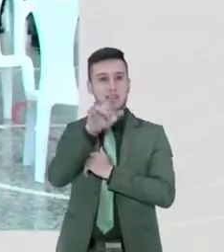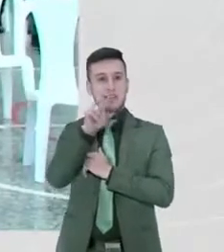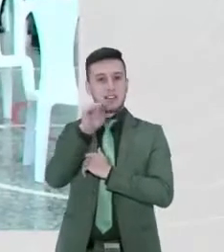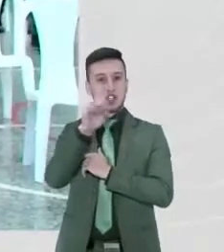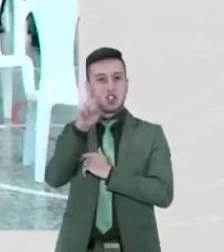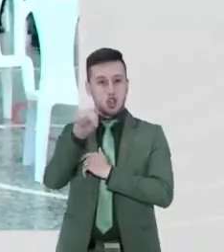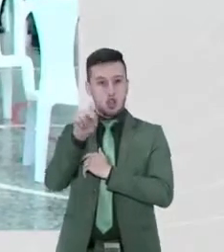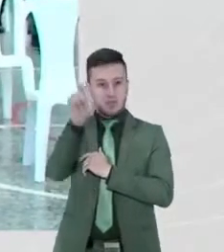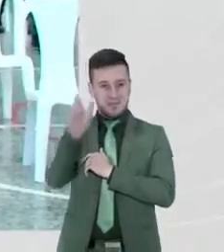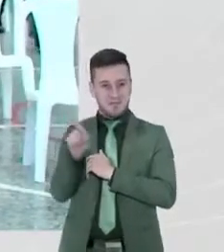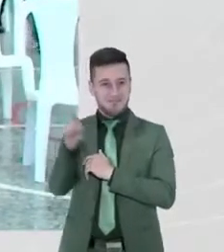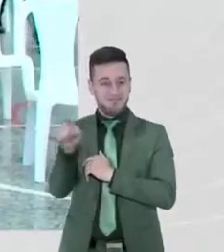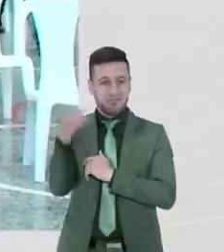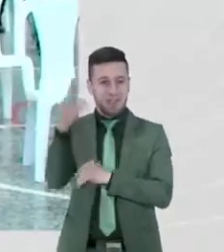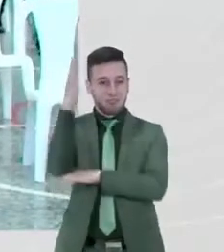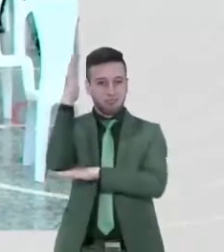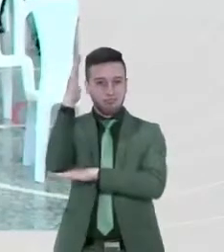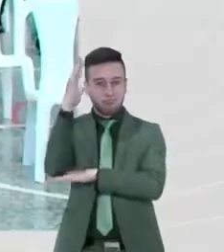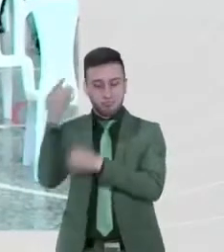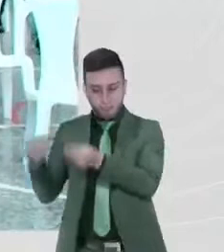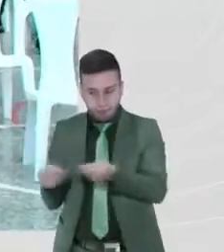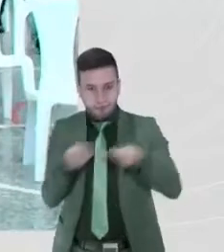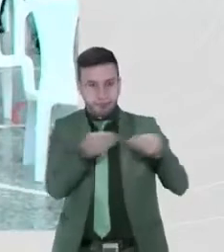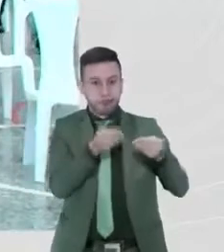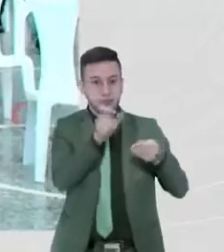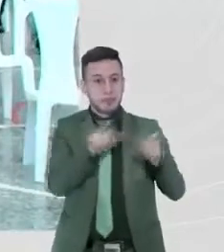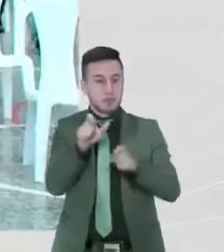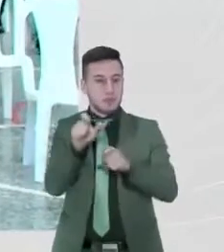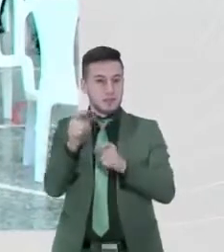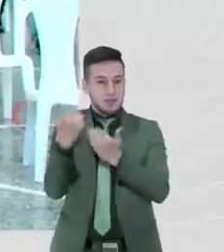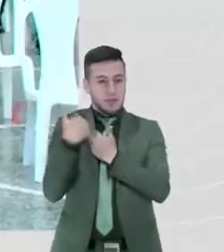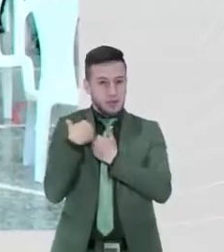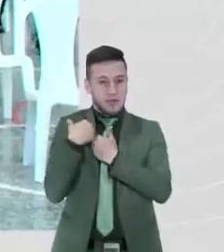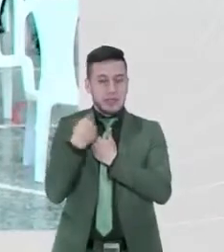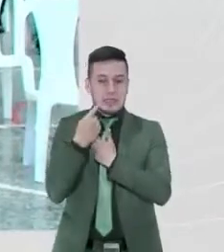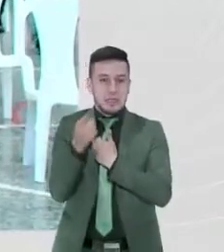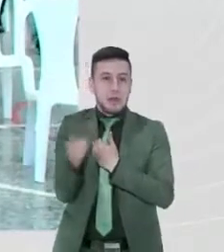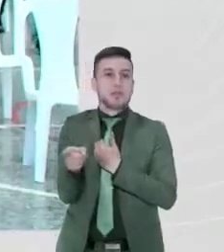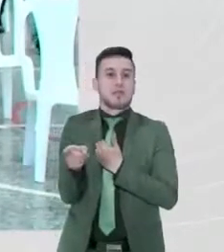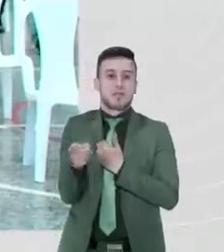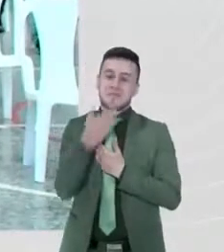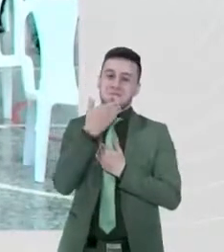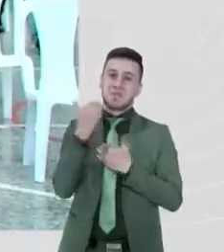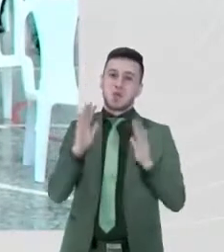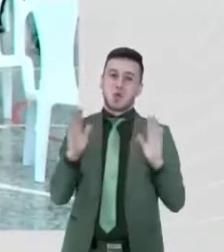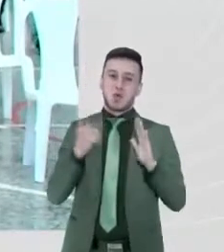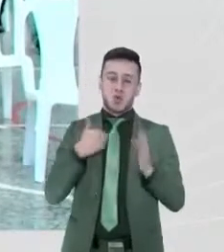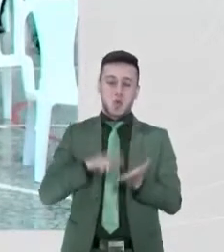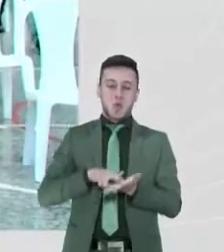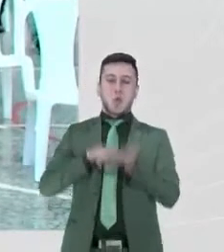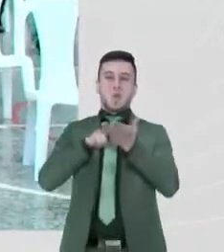ponencia a la autoridad, las personas de la entidad la tienen y él manifestó que preferiría